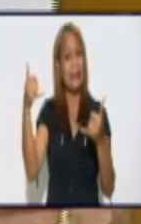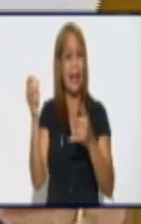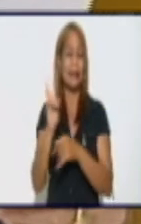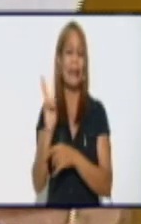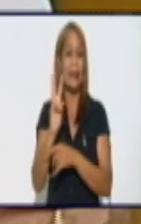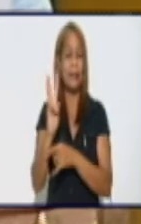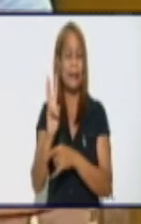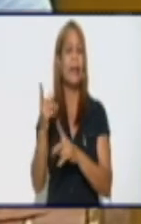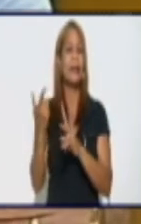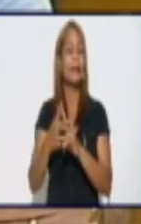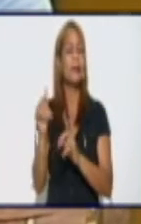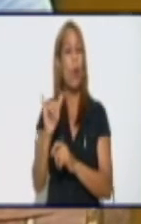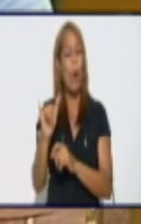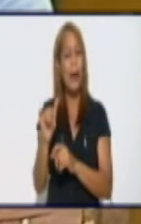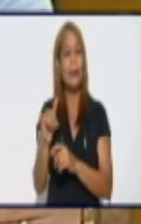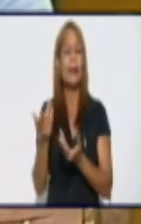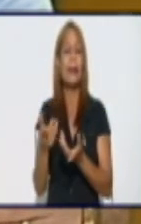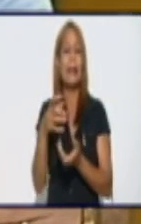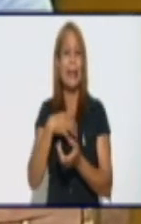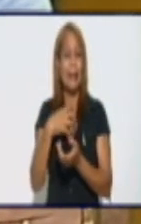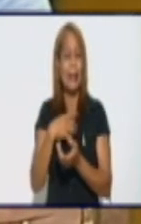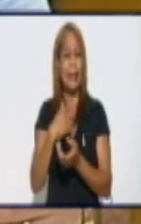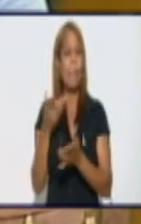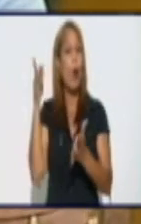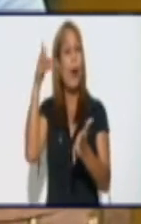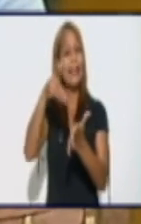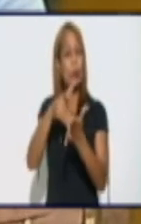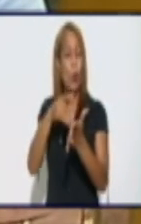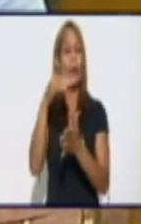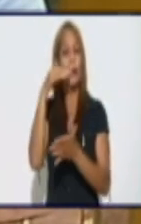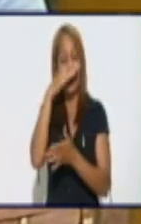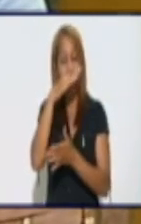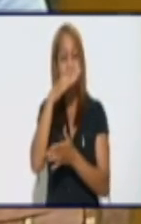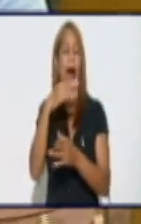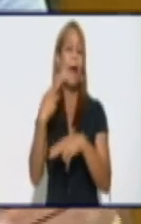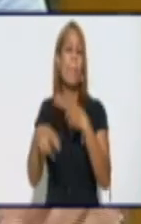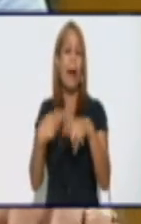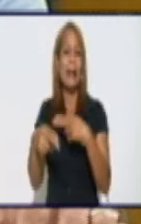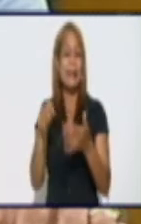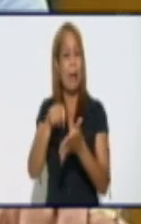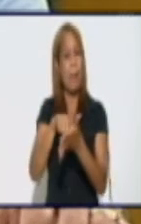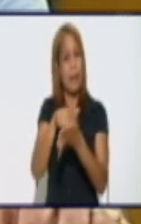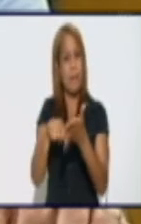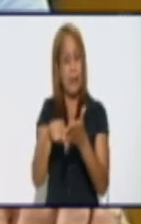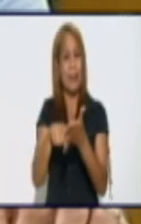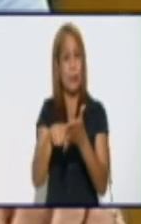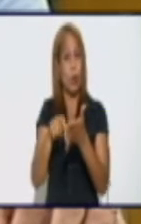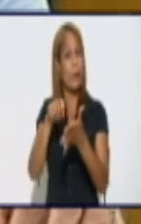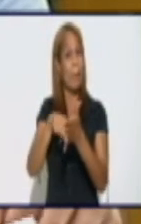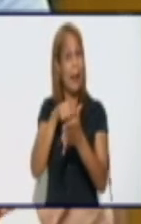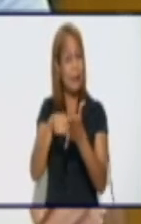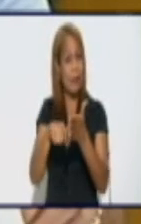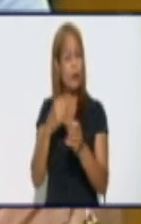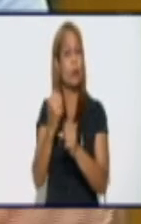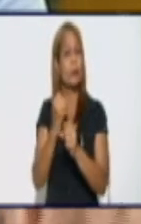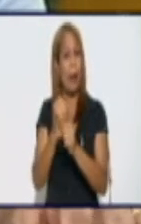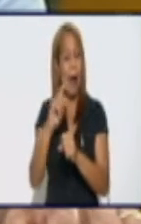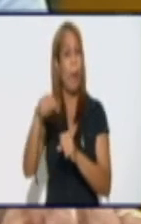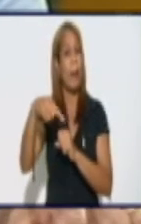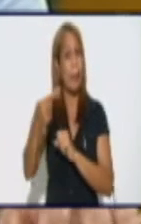el municipio de giza desde el entronque de eso por mantenimiento a un interruptor en la línea si esos son los trabajos previstos para mañana no hay